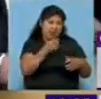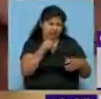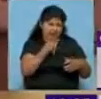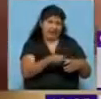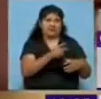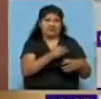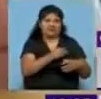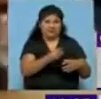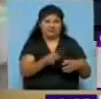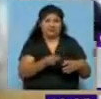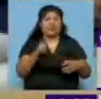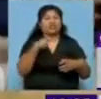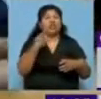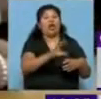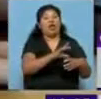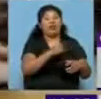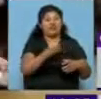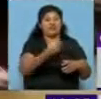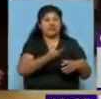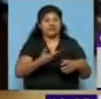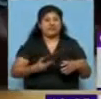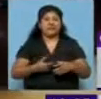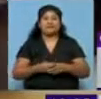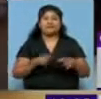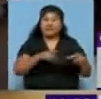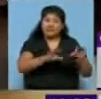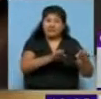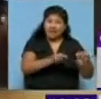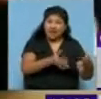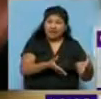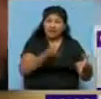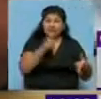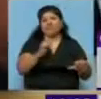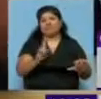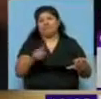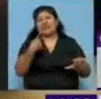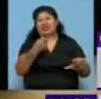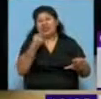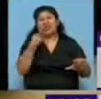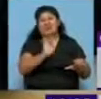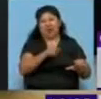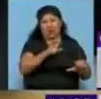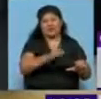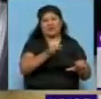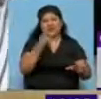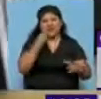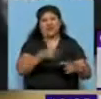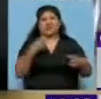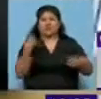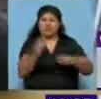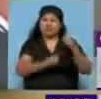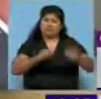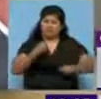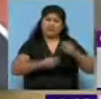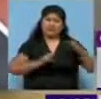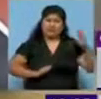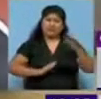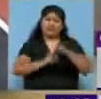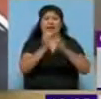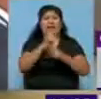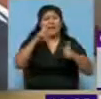es inocente. Nadie es inocente, ¿no? Entonces estaban Cavalieri, Gerardo Martínez, Antonio Calo, Lingeri, todos los grandes nombres